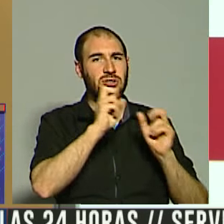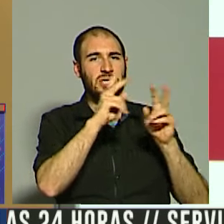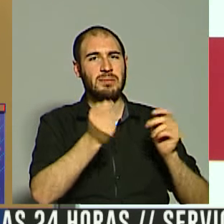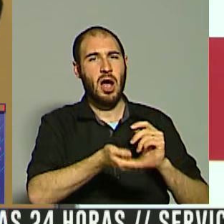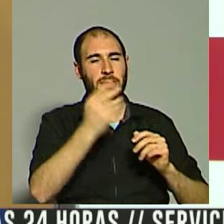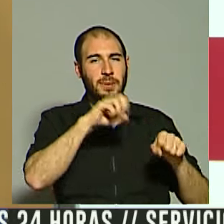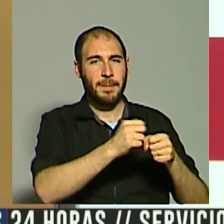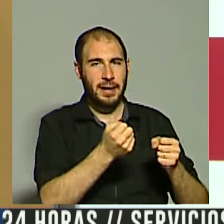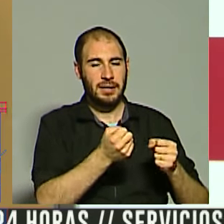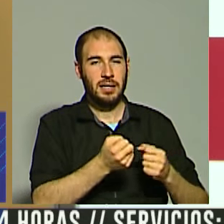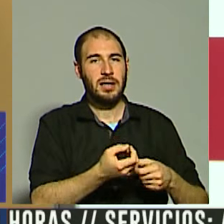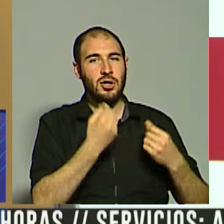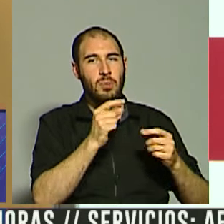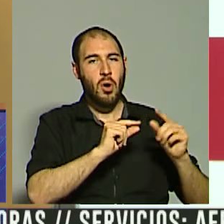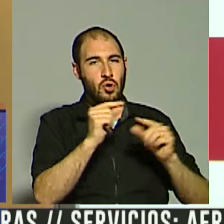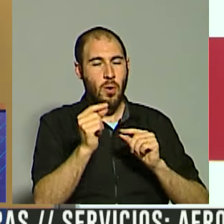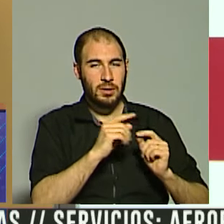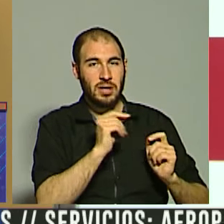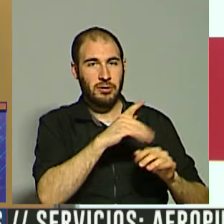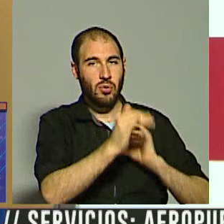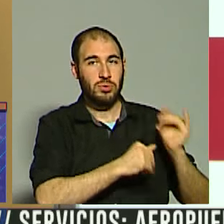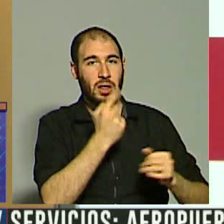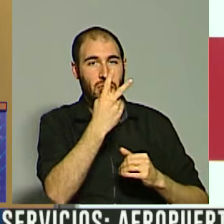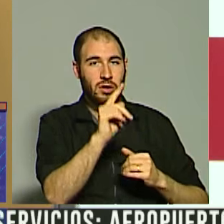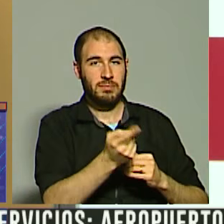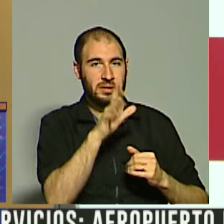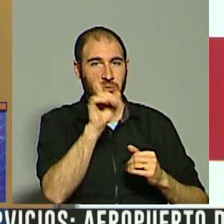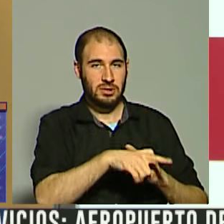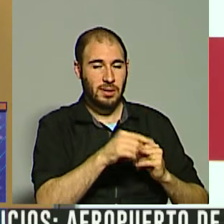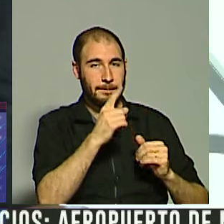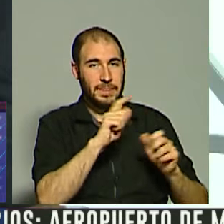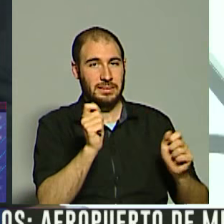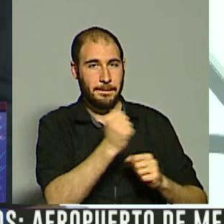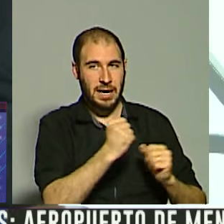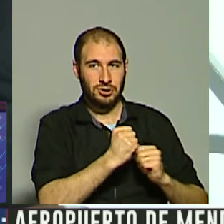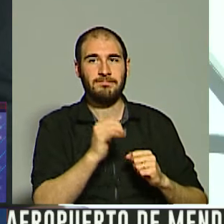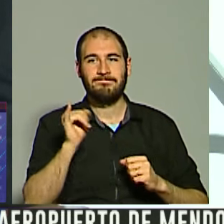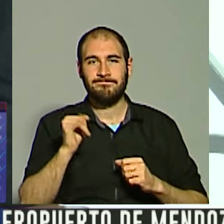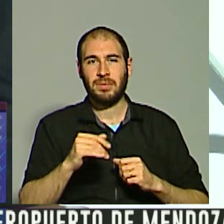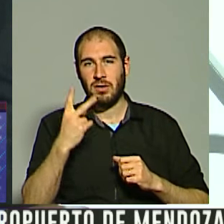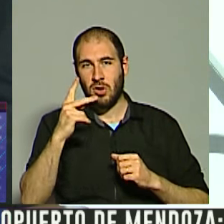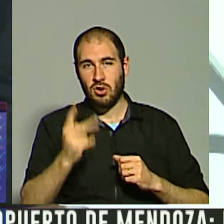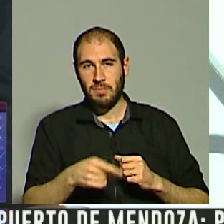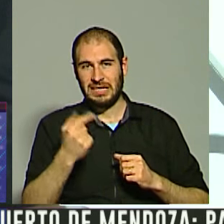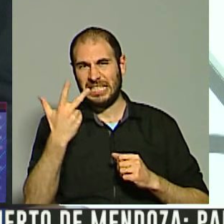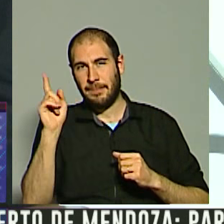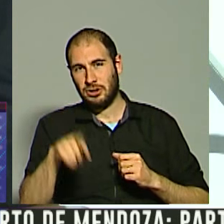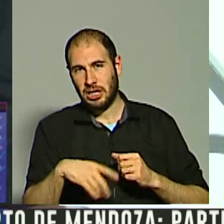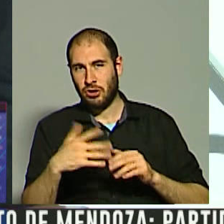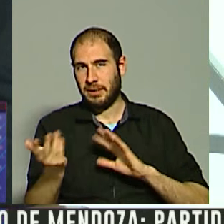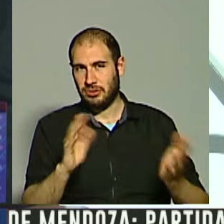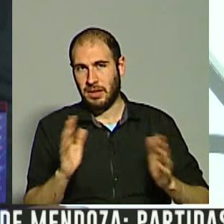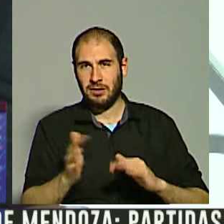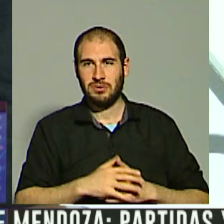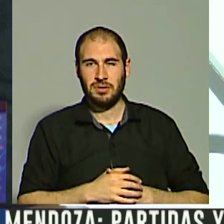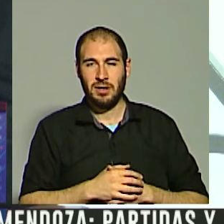aumento del pan? Digo, ¿cómo van a ser los números? Incluso hoy ya se hablaba de un 2,5% tal vez para el mes de mayo. Sí, se habla de un 2,5 al 3%. Es